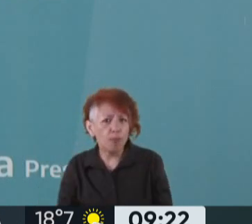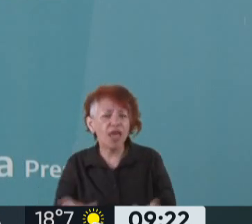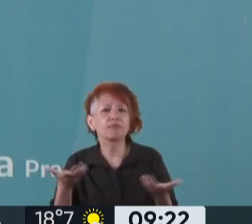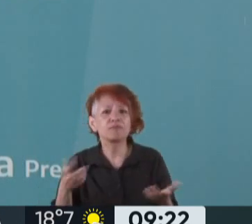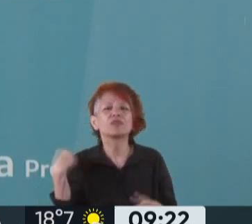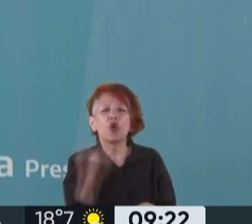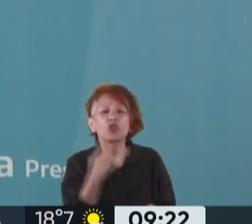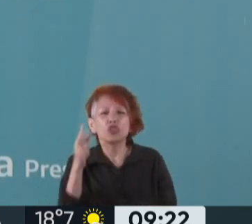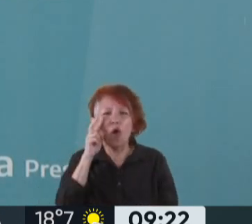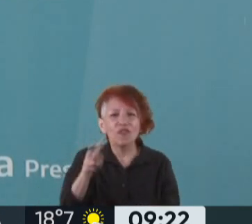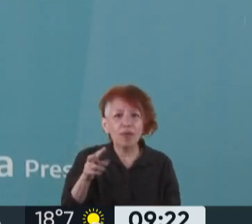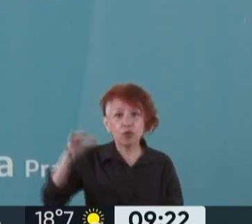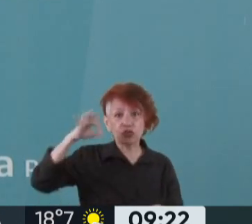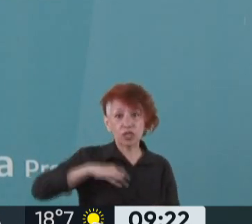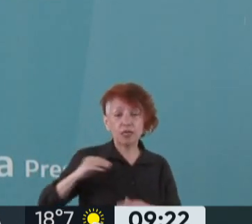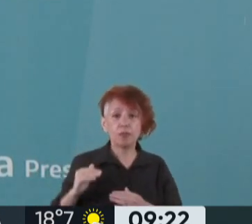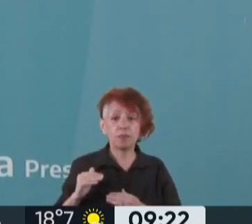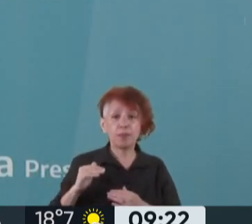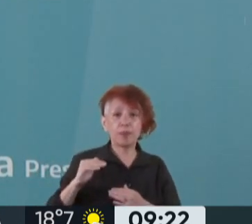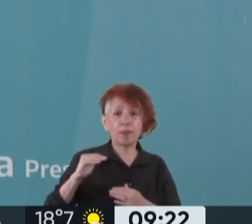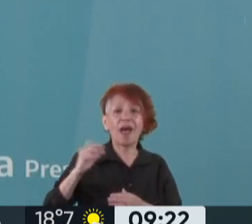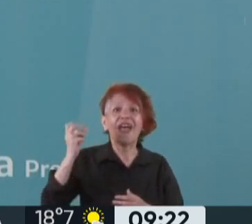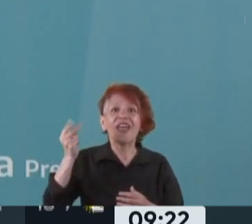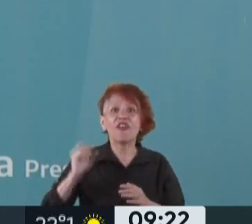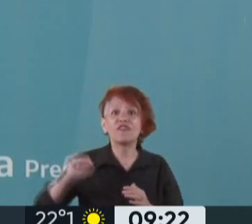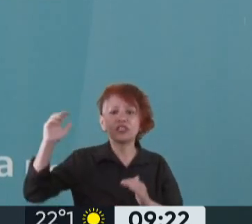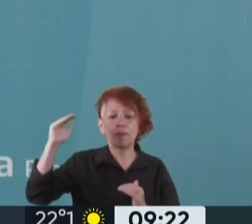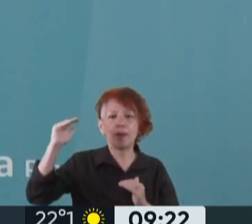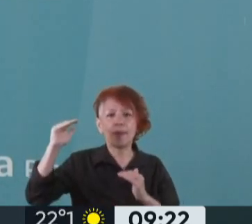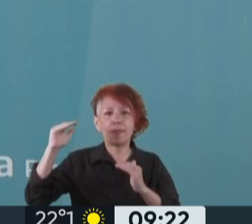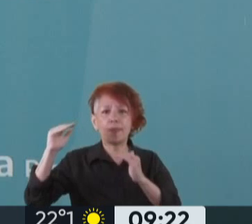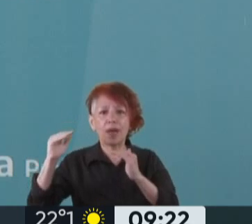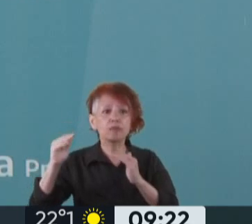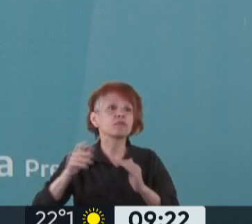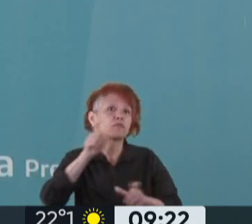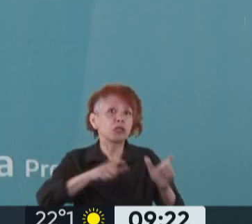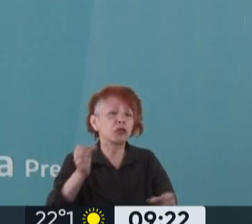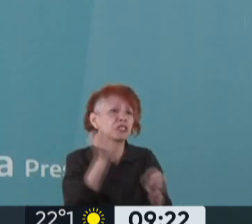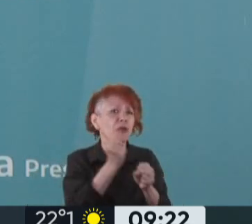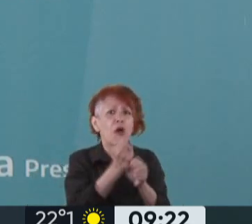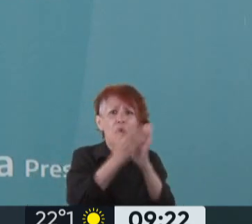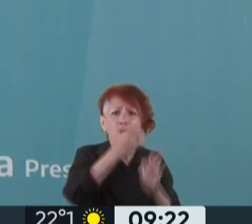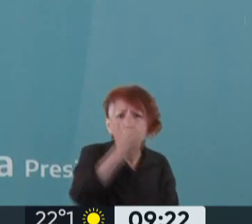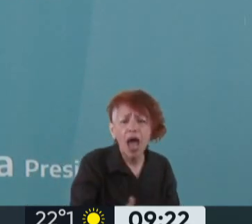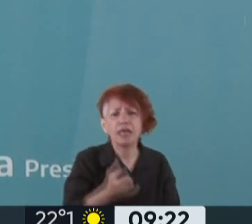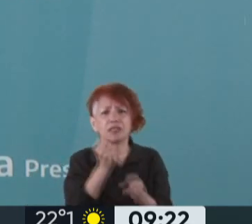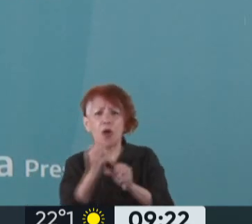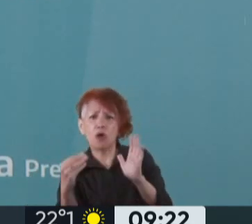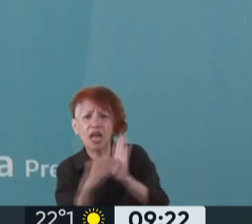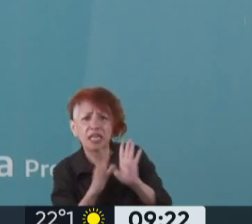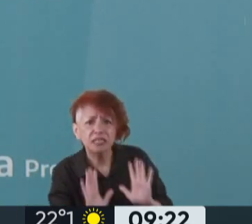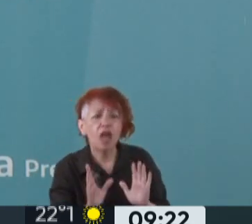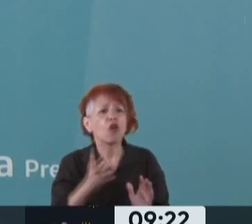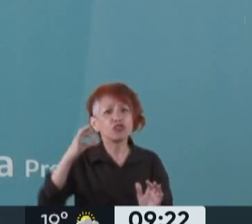el crecimiento del salario con respecto a la inflación, en aquellos casos en donde hay trabajo en blanco, trabajo registrado, los salarios le han